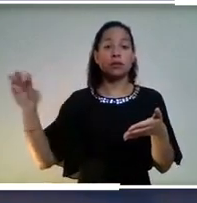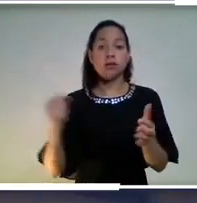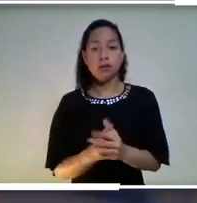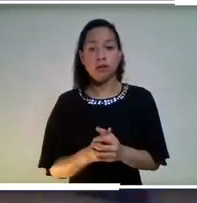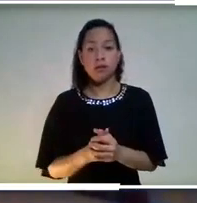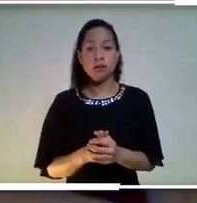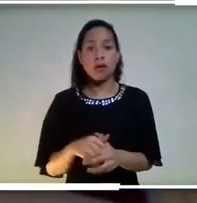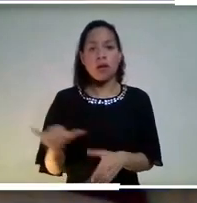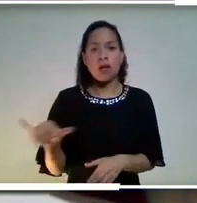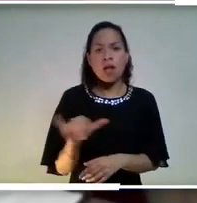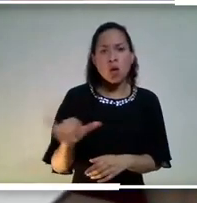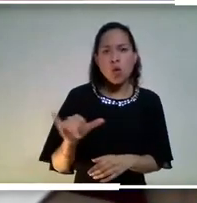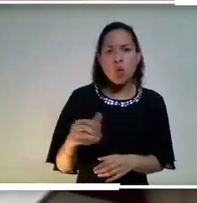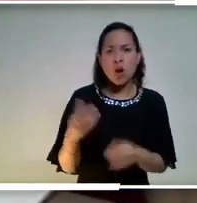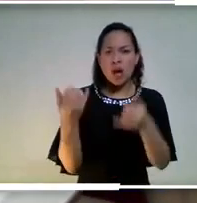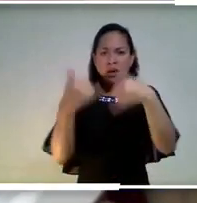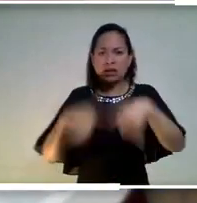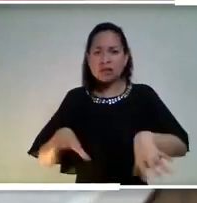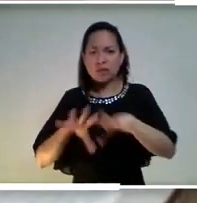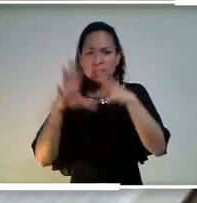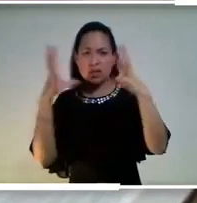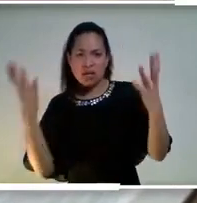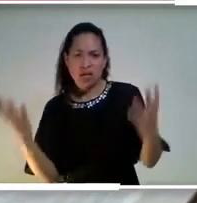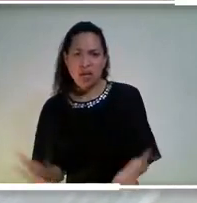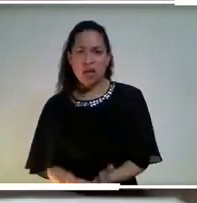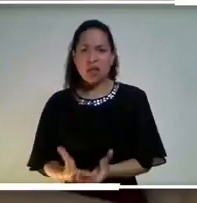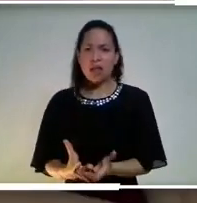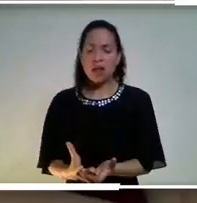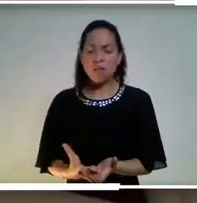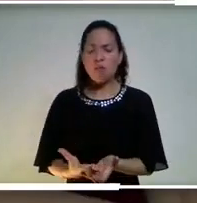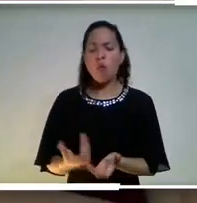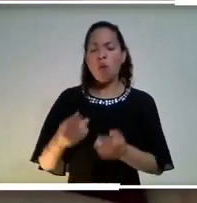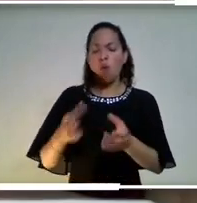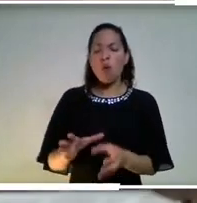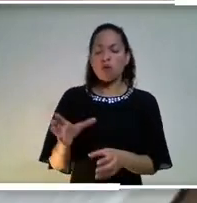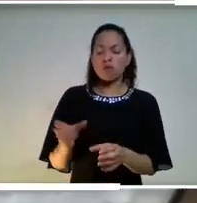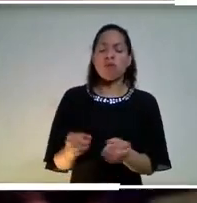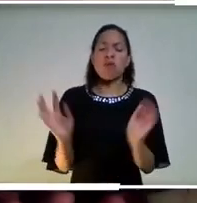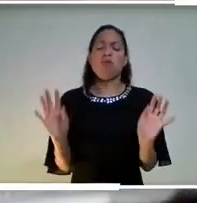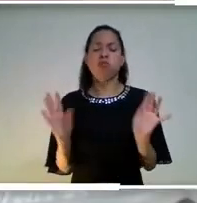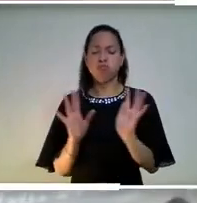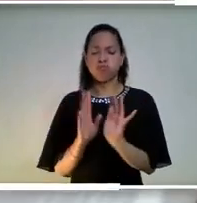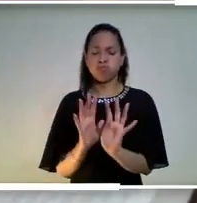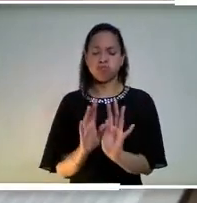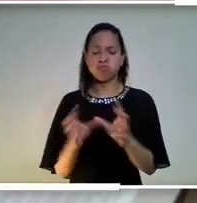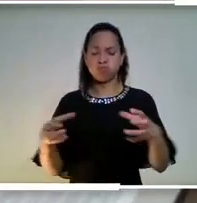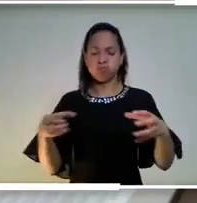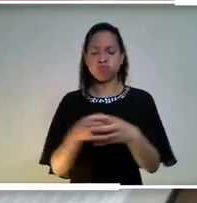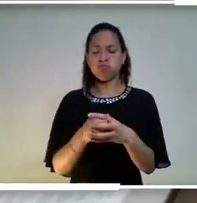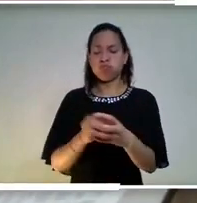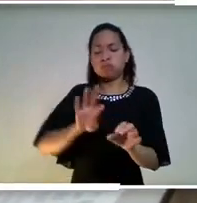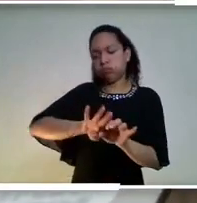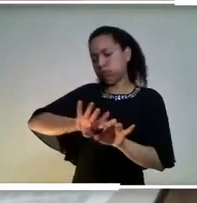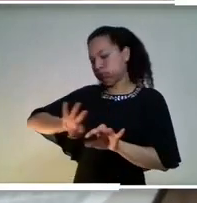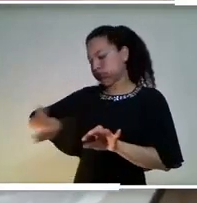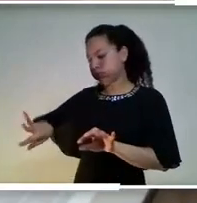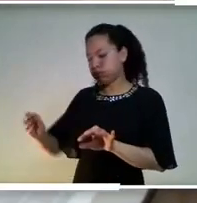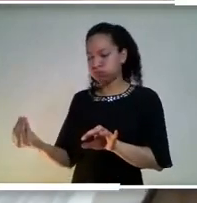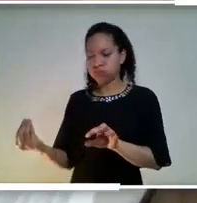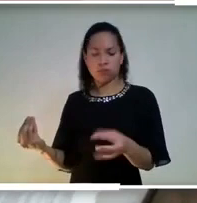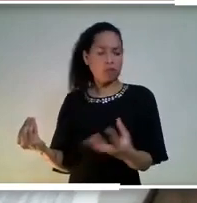siglo apocalipsis 20 habla de un infierno ardiente lo que está en el futuro no ahora